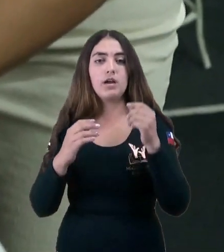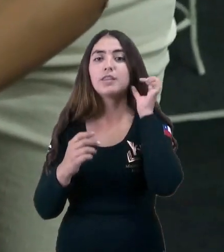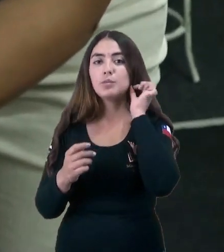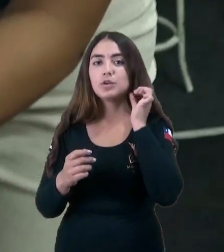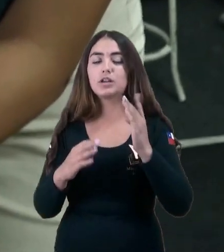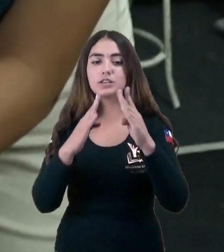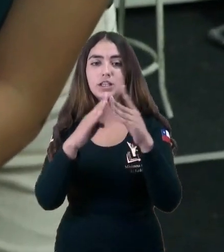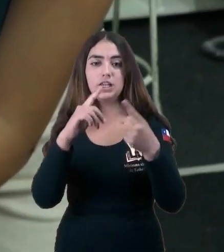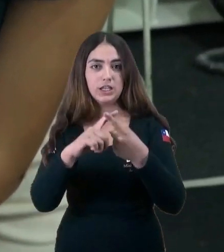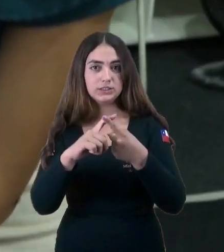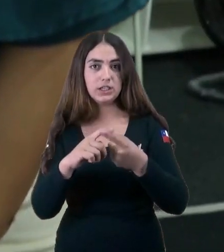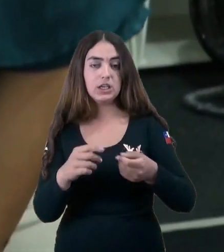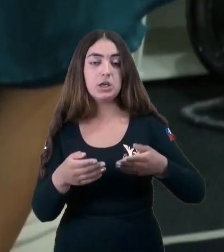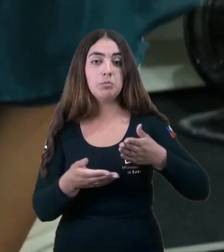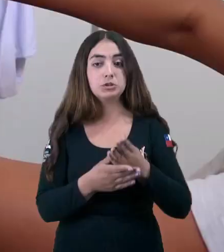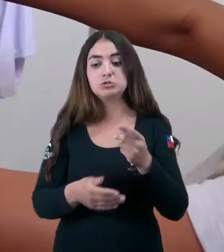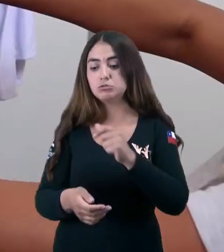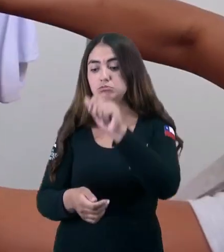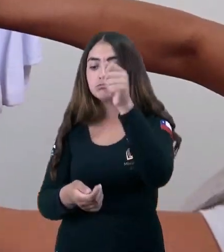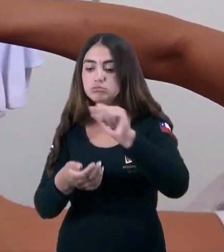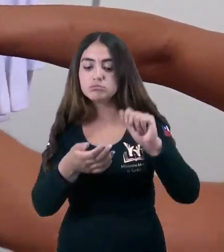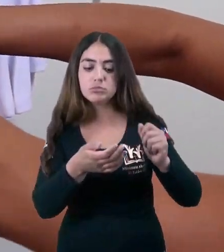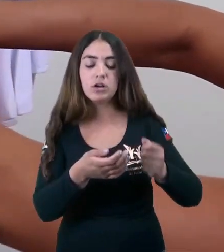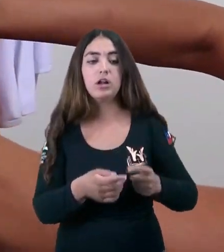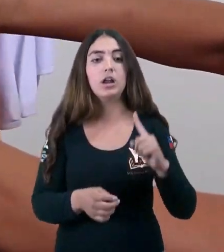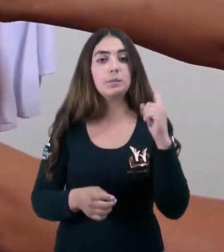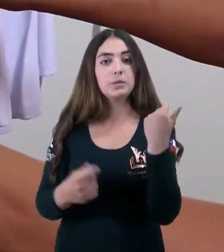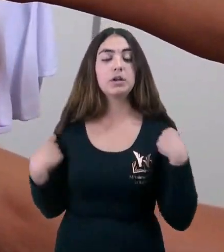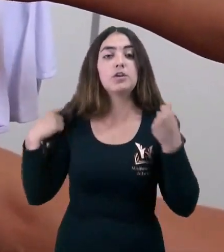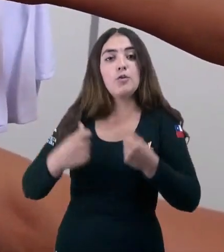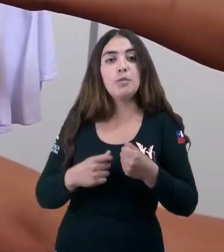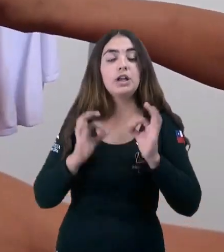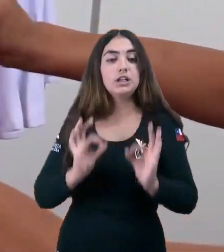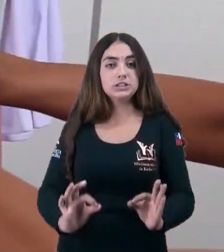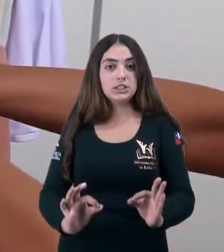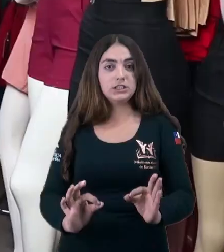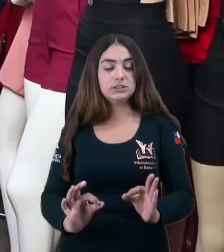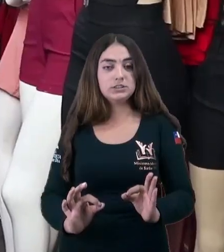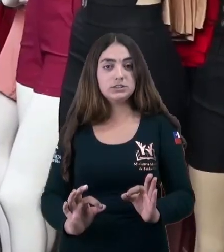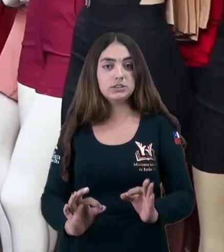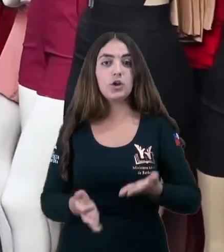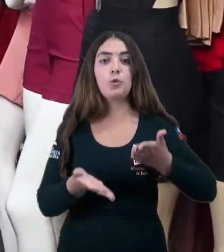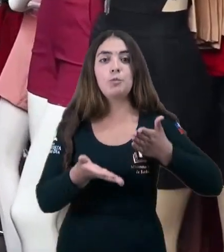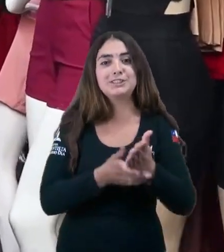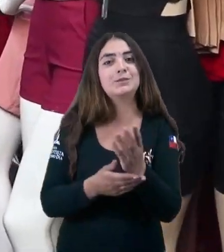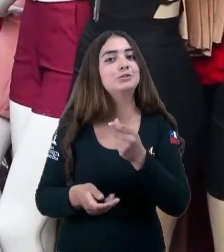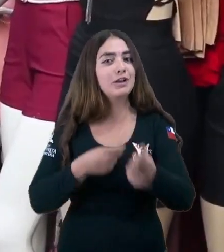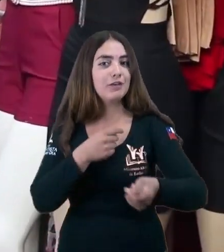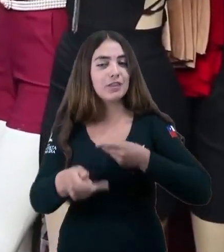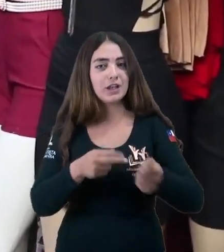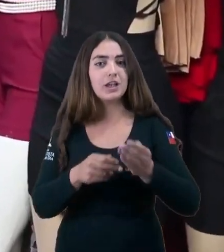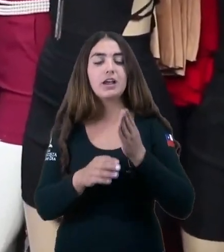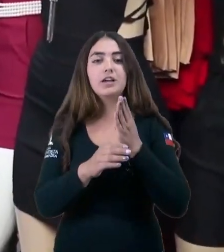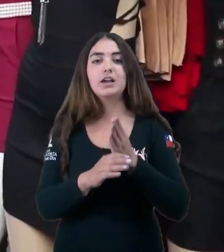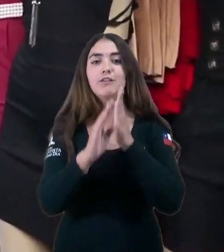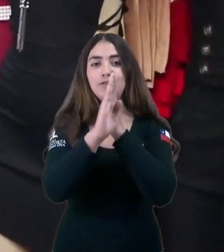y comenzó a preparar los moldes. Las primeras piezas ya estaban listas y comenzamos a venderlas